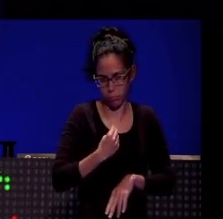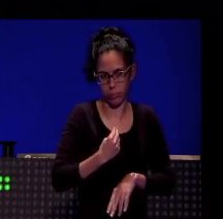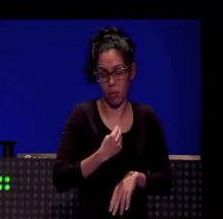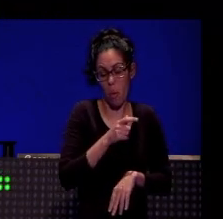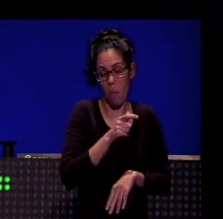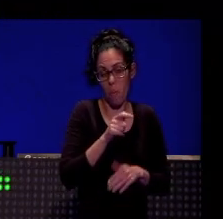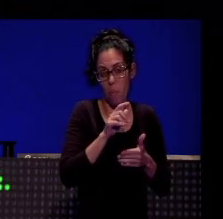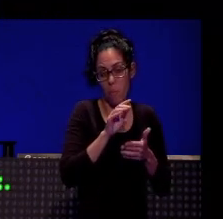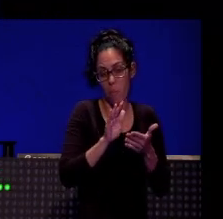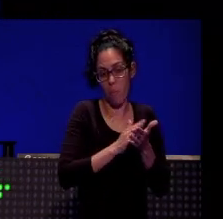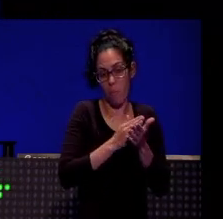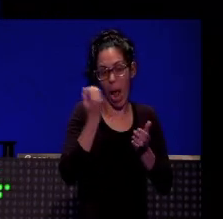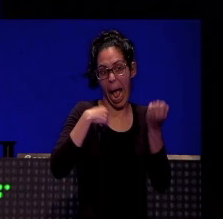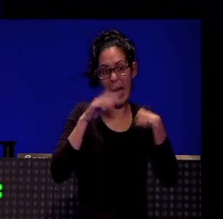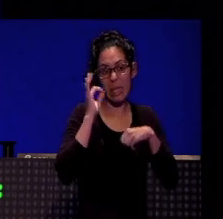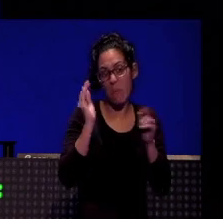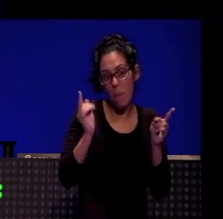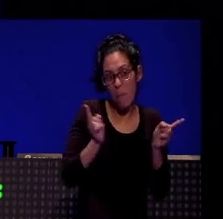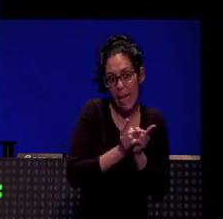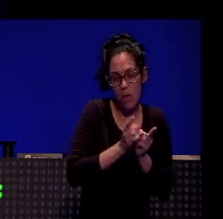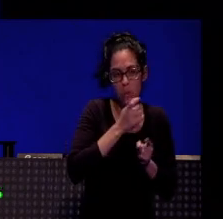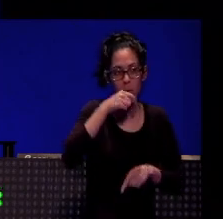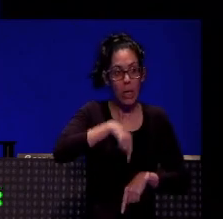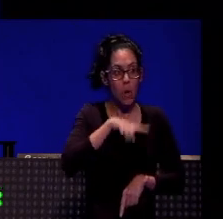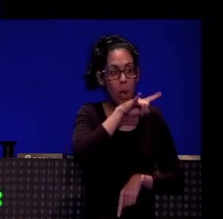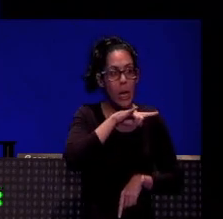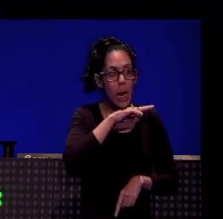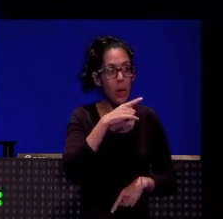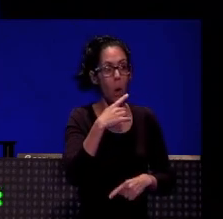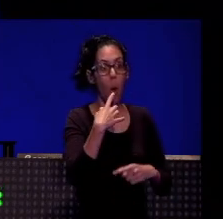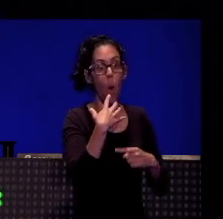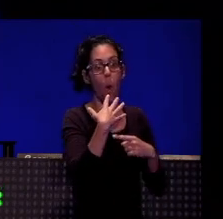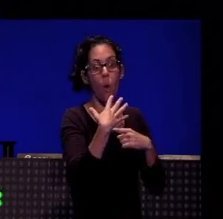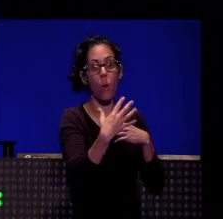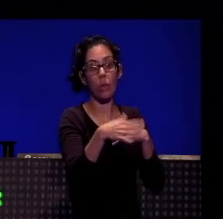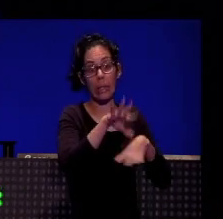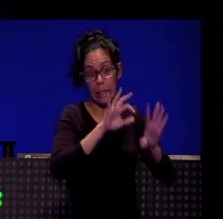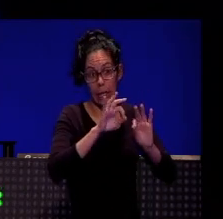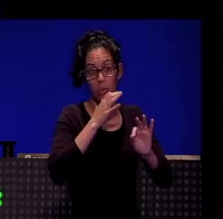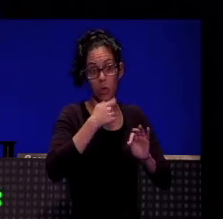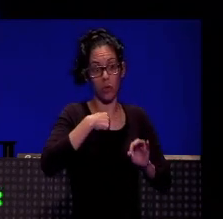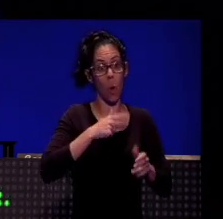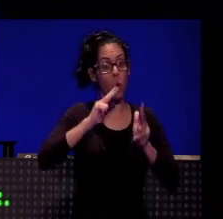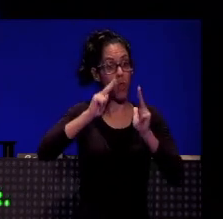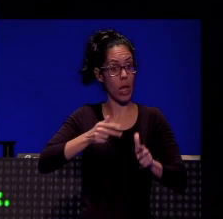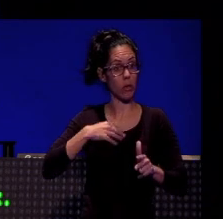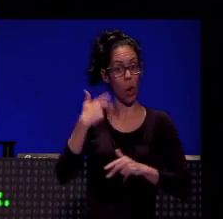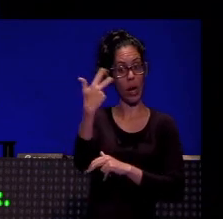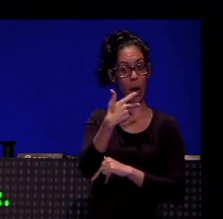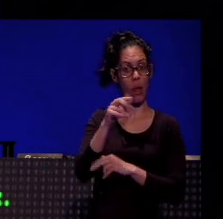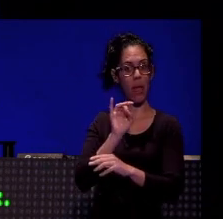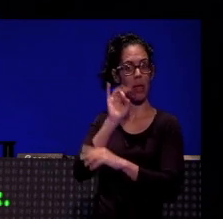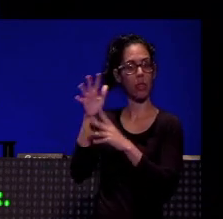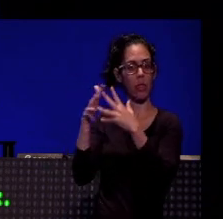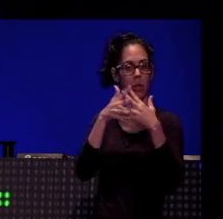pero ahora estás aquí estoy en canarias recibe un casting lo puedo grabar en mi hotel con el móvil lo mando y se manda directamente a